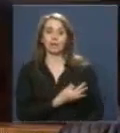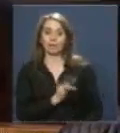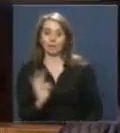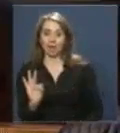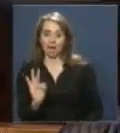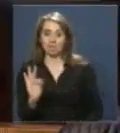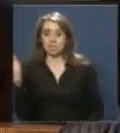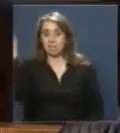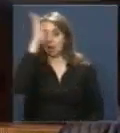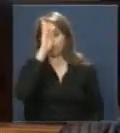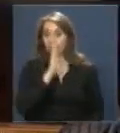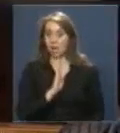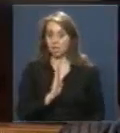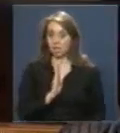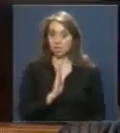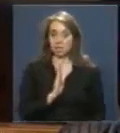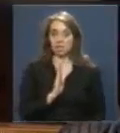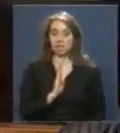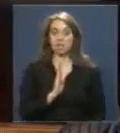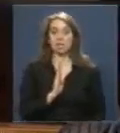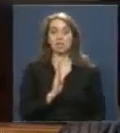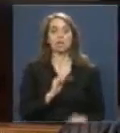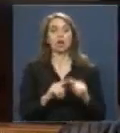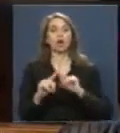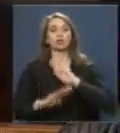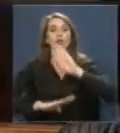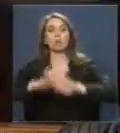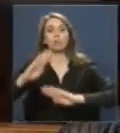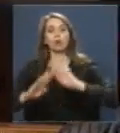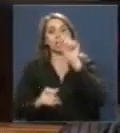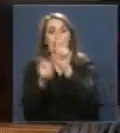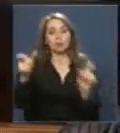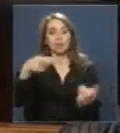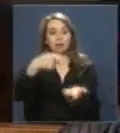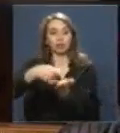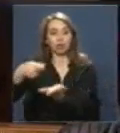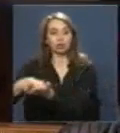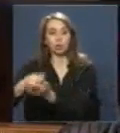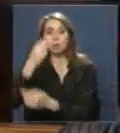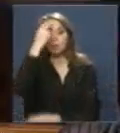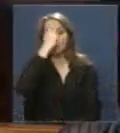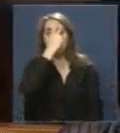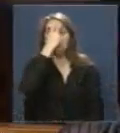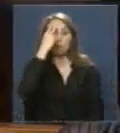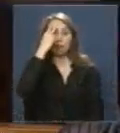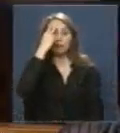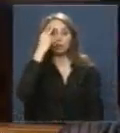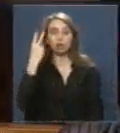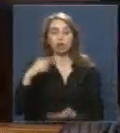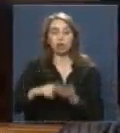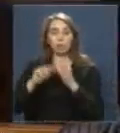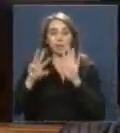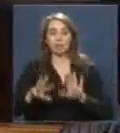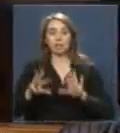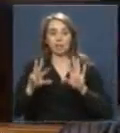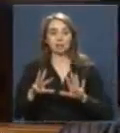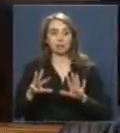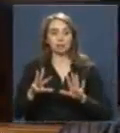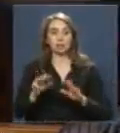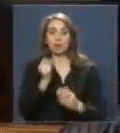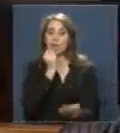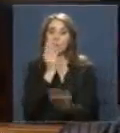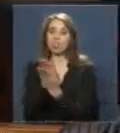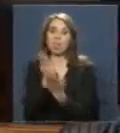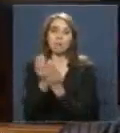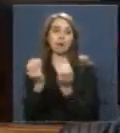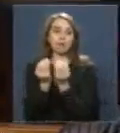en Brasil. Las otras se refieren a protección del consumidor. En marzo de 2019 hubo demandas